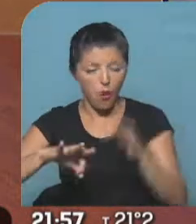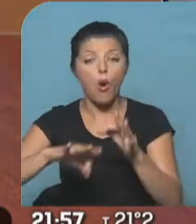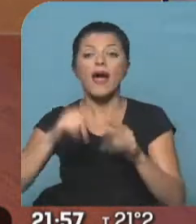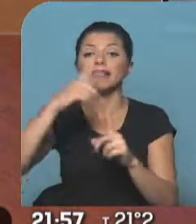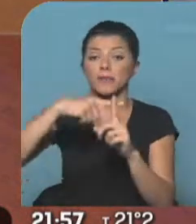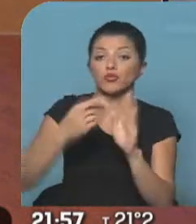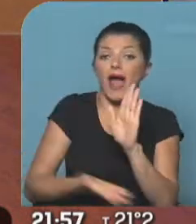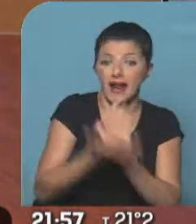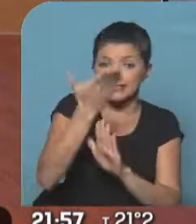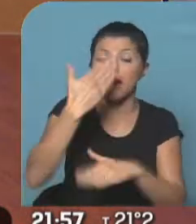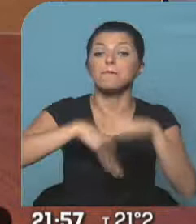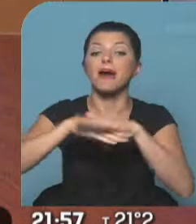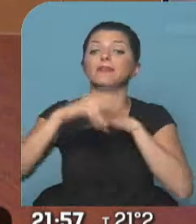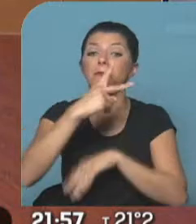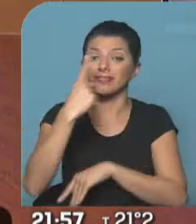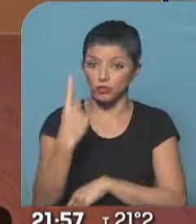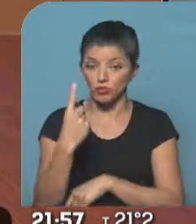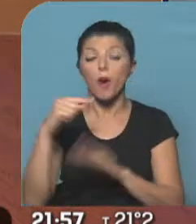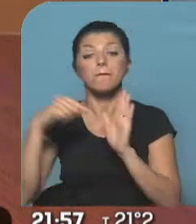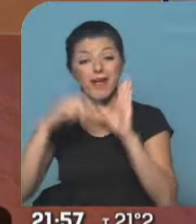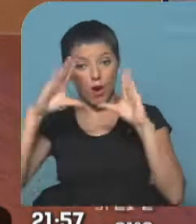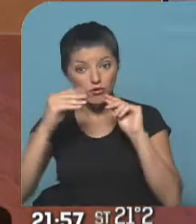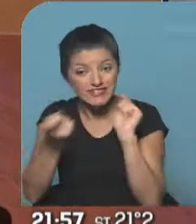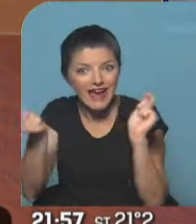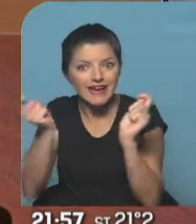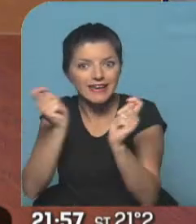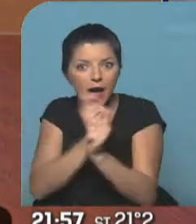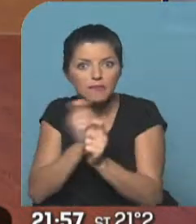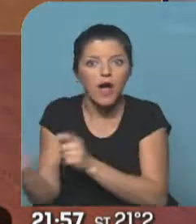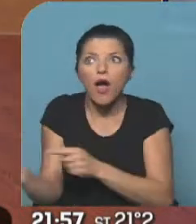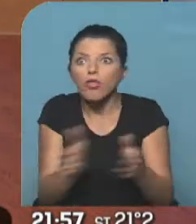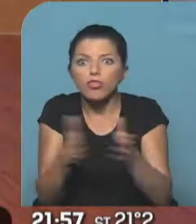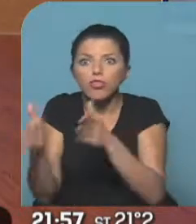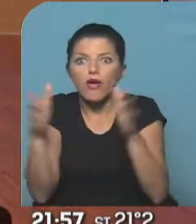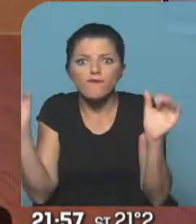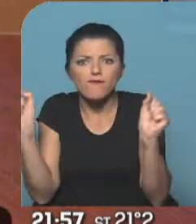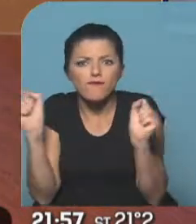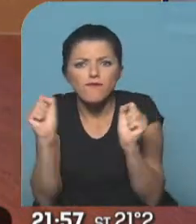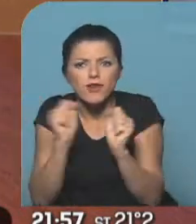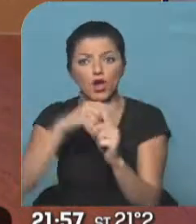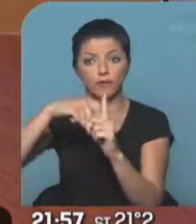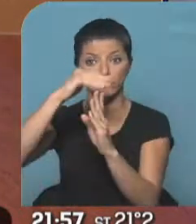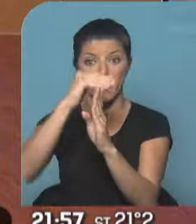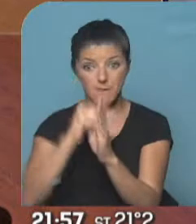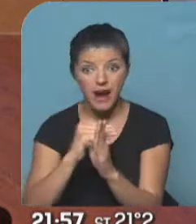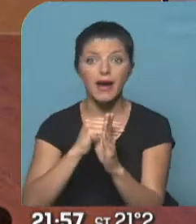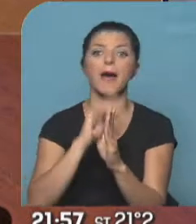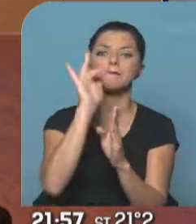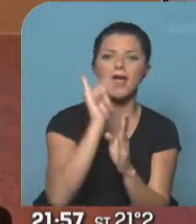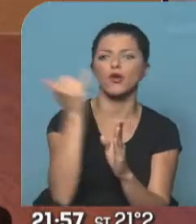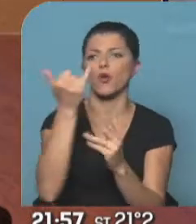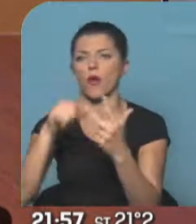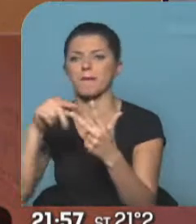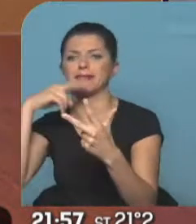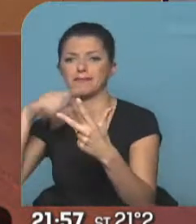elevadas, máximas de 21 grados. Pero a partir de la noche el viento cambiará al sector sur, ingresará aire frío, desciende la temperatura para miércoles, jueves, viernes, tener